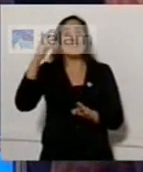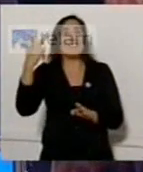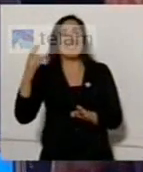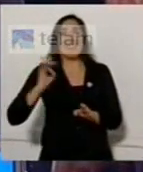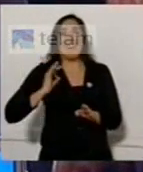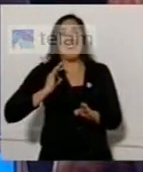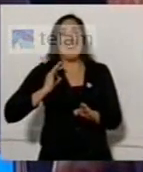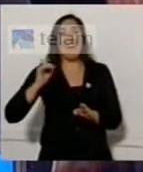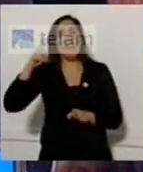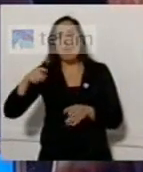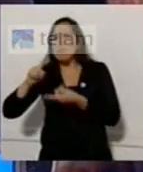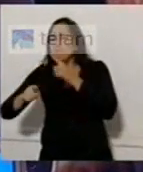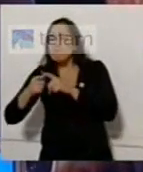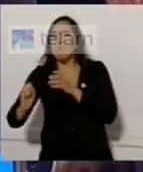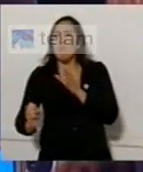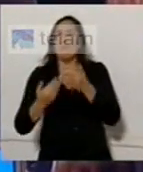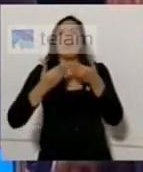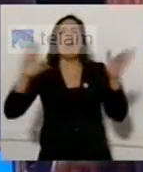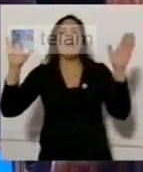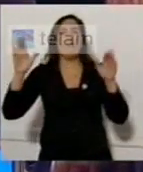pero que la tarea había quedado inconclusa,